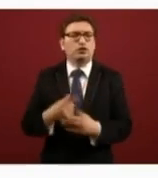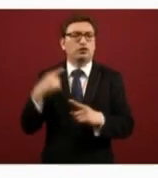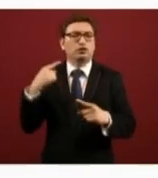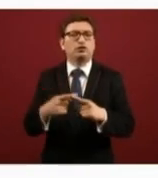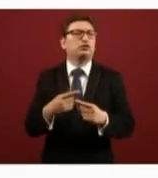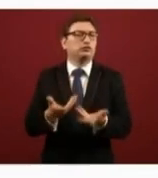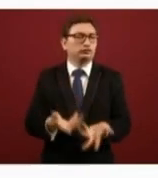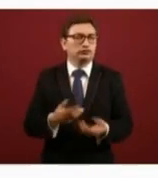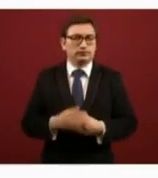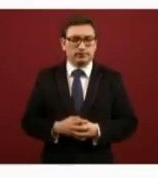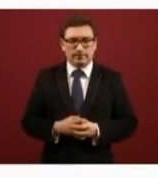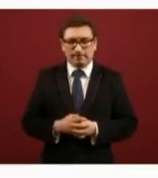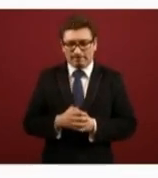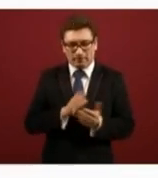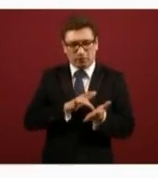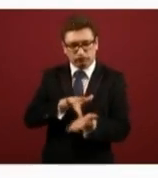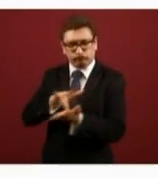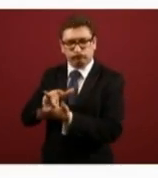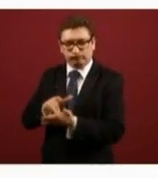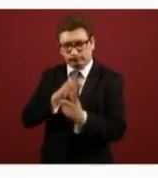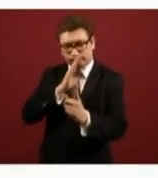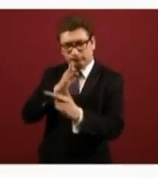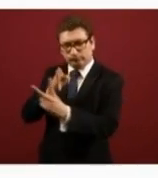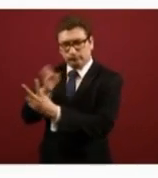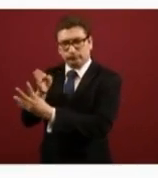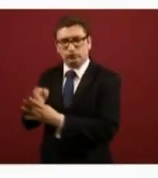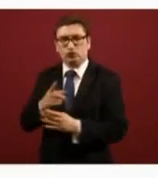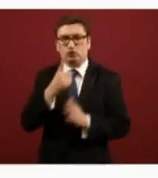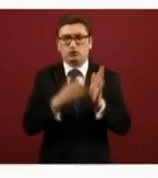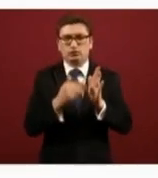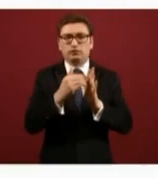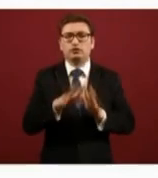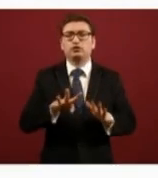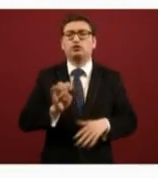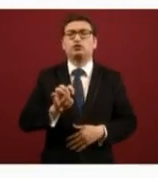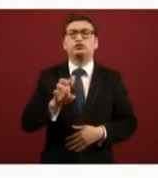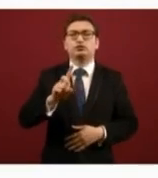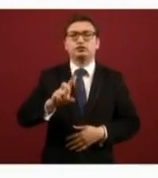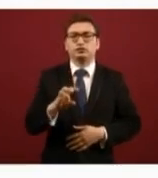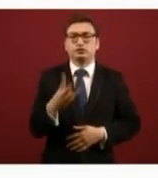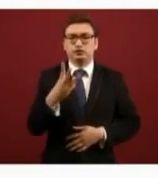han canalizado apoyos directos a